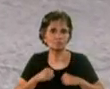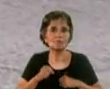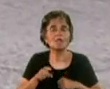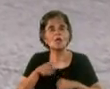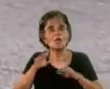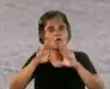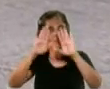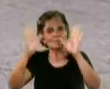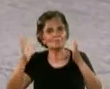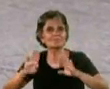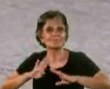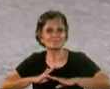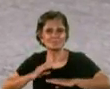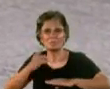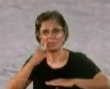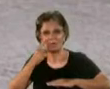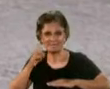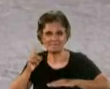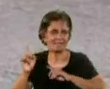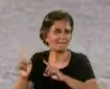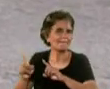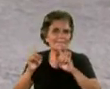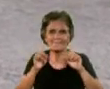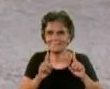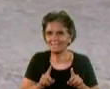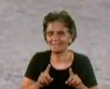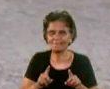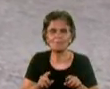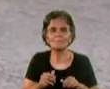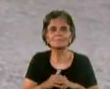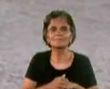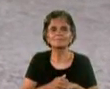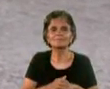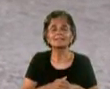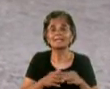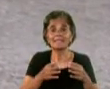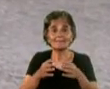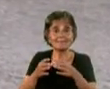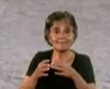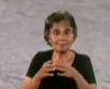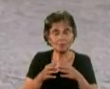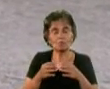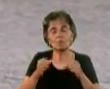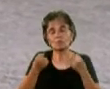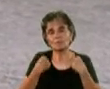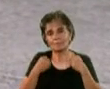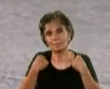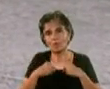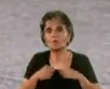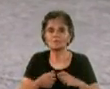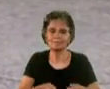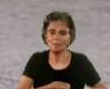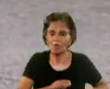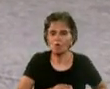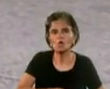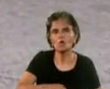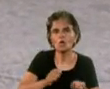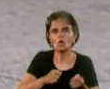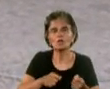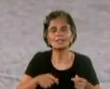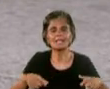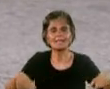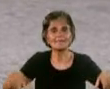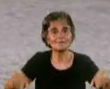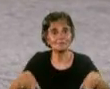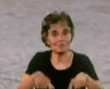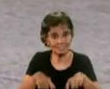en el polideportivo municipal. Tenemos muchas diversas actividades, deportes grupales, como el hockey, el futsal,